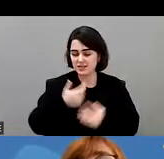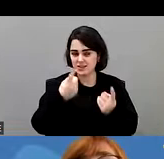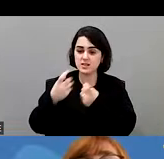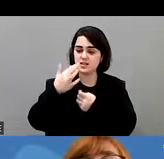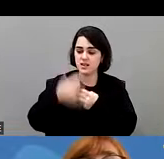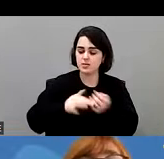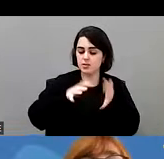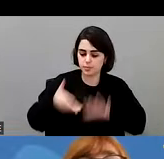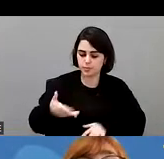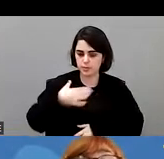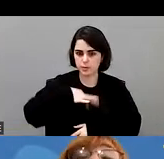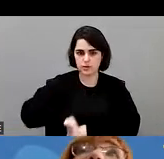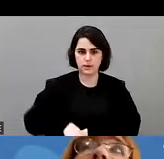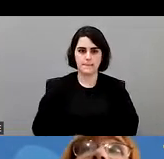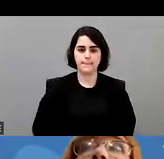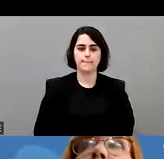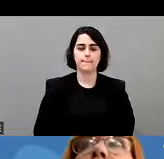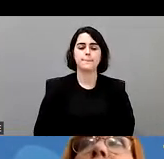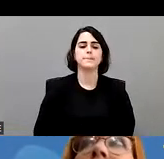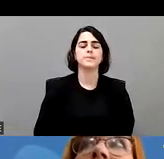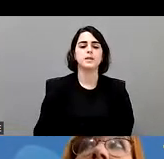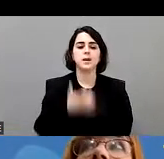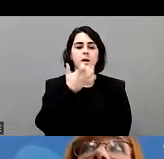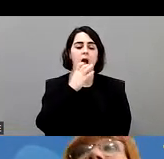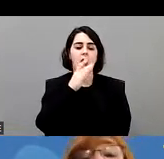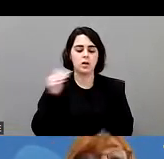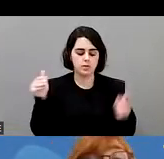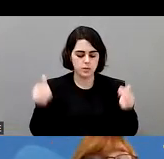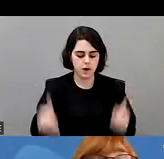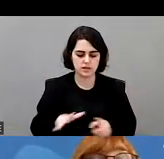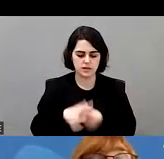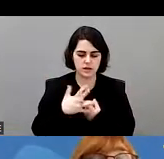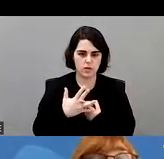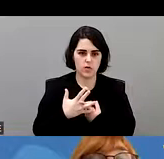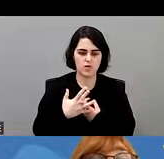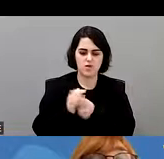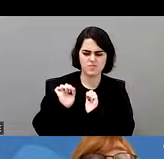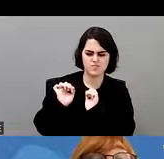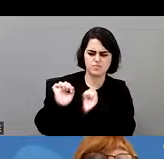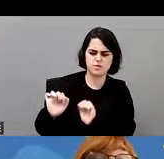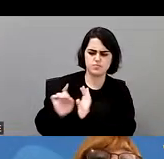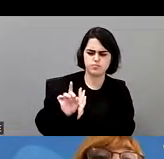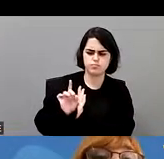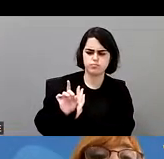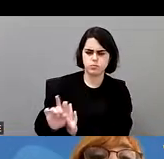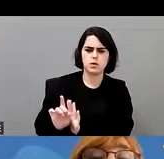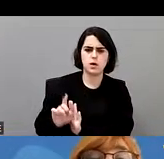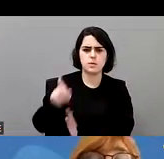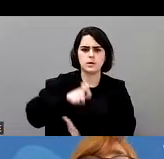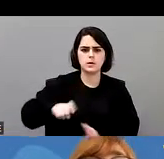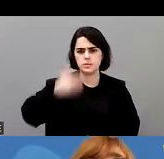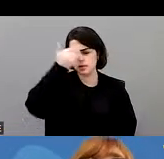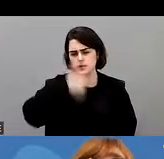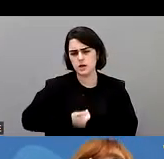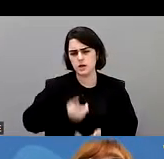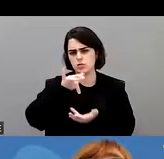emplear. Voy a poner el foco en las situaciones de discriminación que vivís las personas con